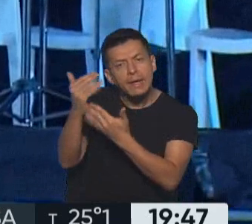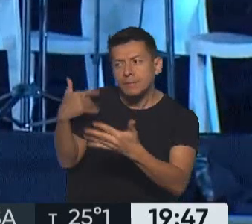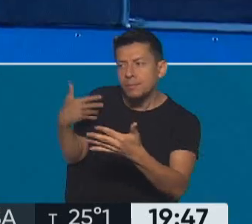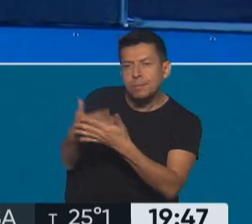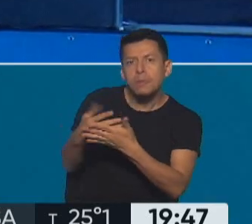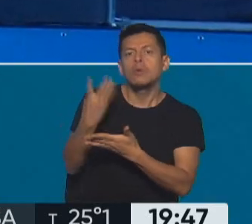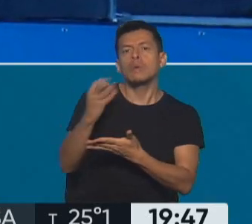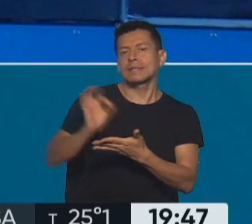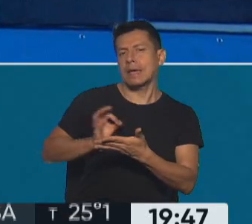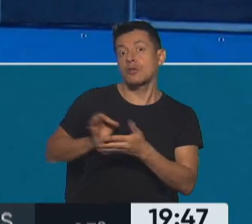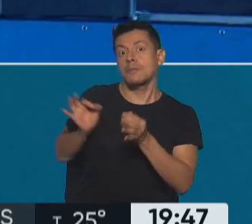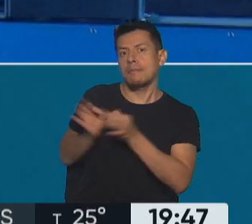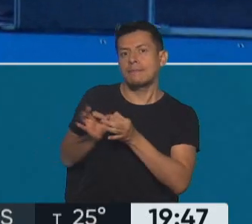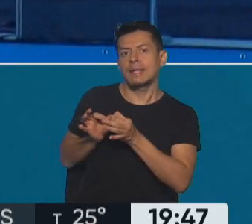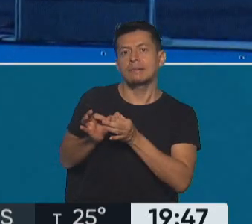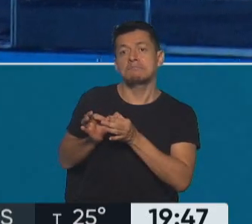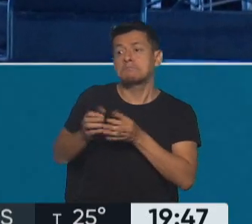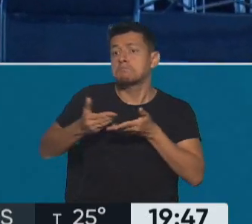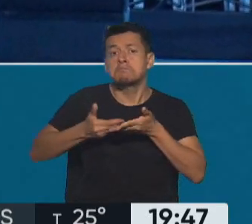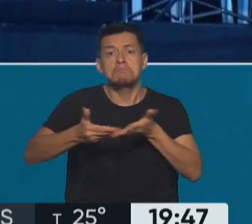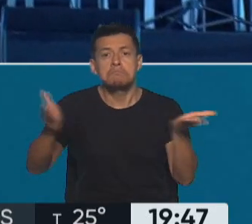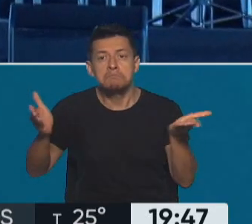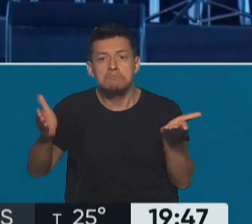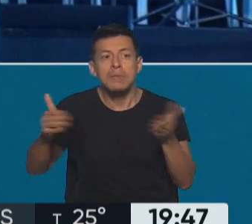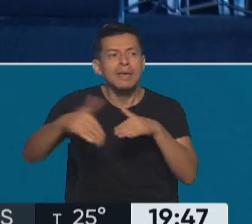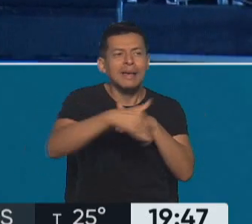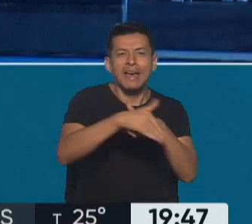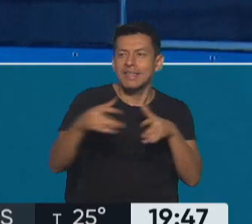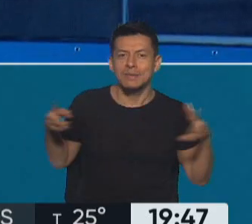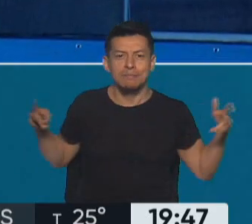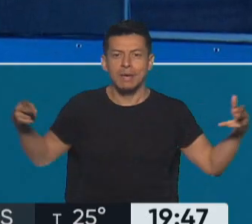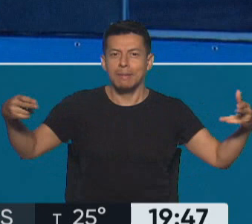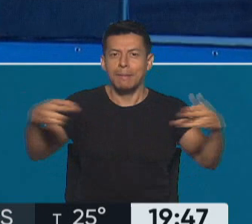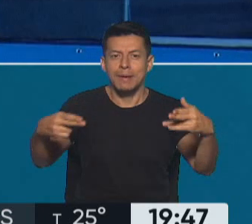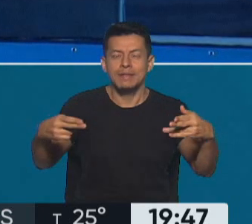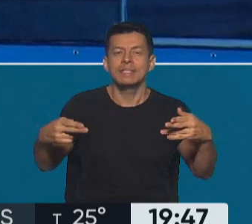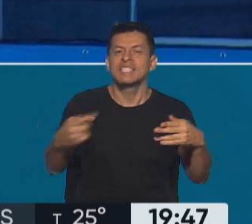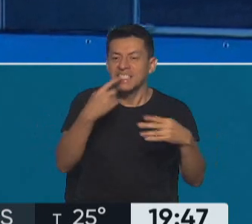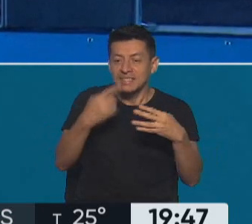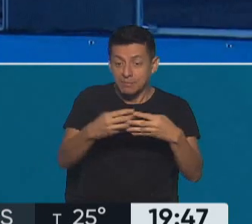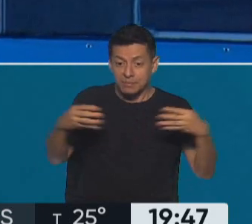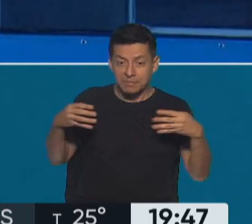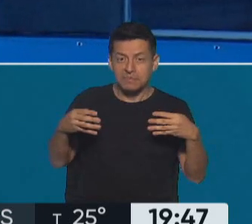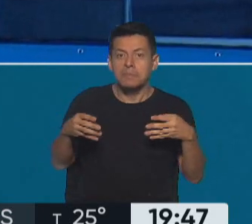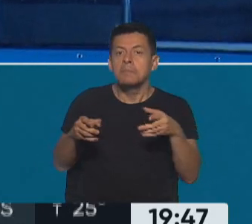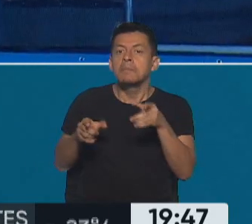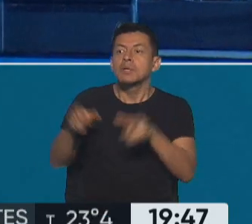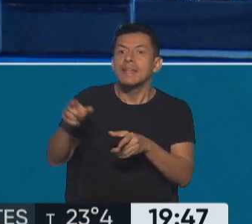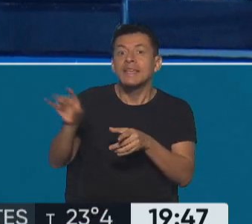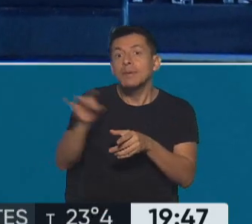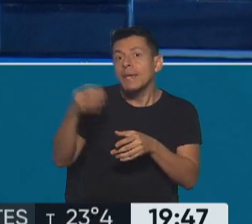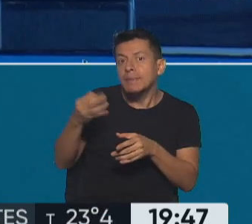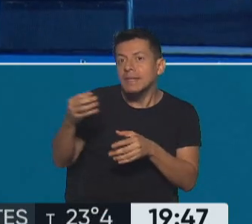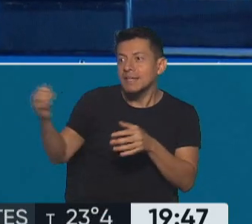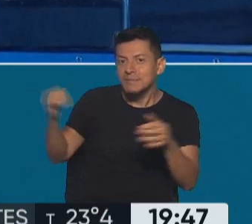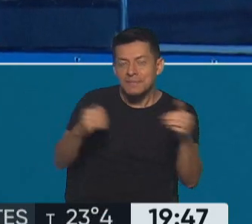A cielo abierto, se han cortado las laterales, hay un gran vallado, hay público, invitados especiales. Recordemos que hay